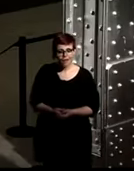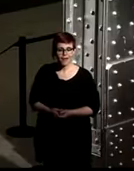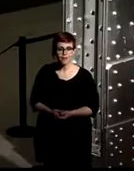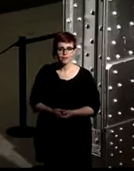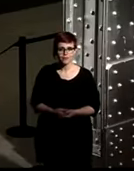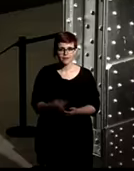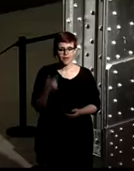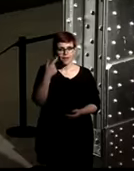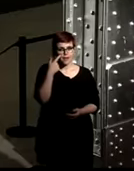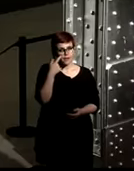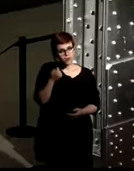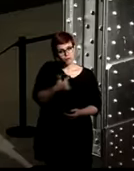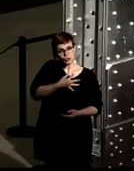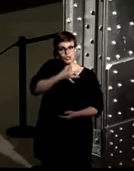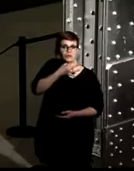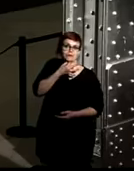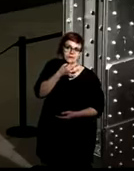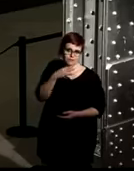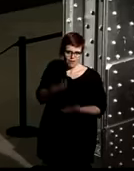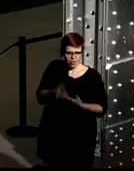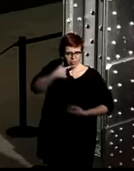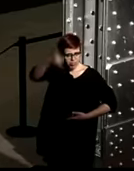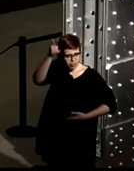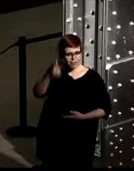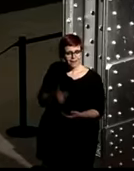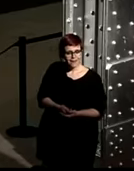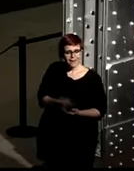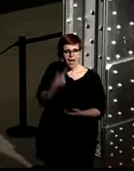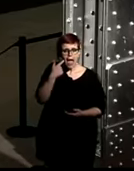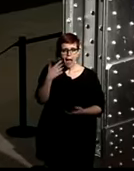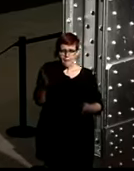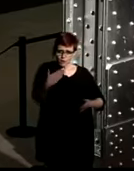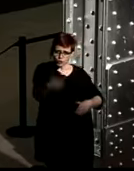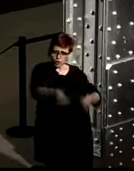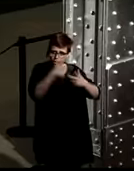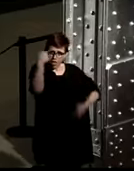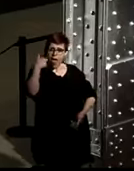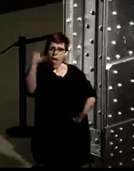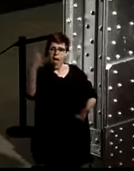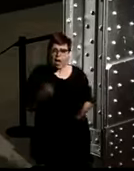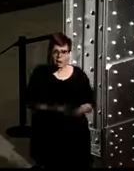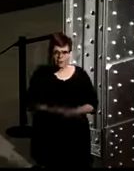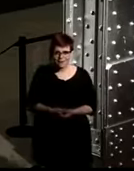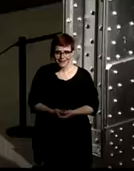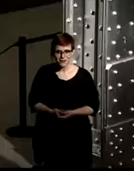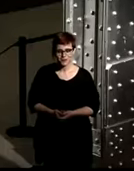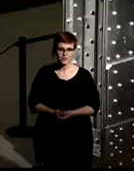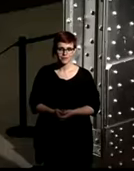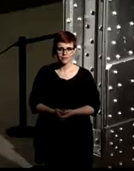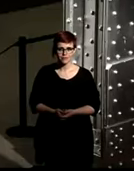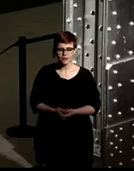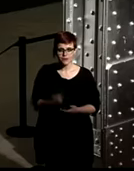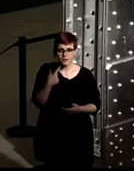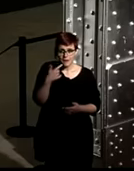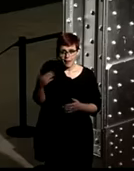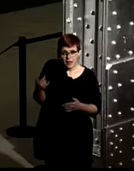Te lo has pillado un poco justa, ¿no? Soy tocho. Venga, déjame llevarla, coño. Luego. Joder, siempre luego, pero luego nunca. Se está